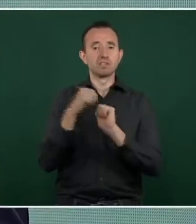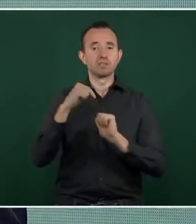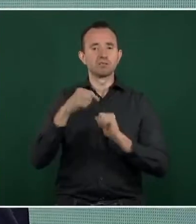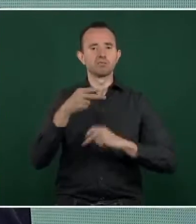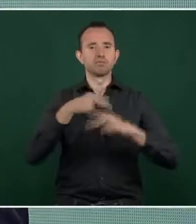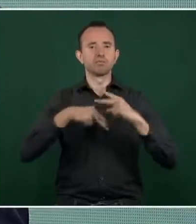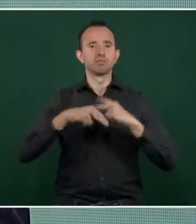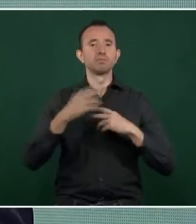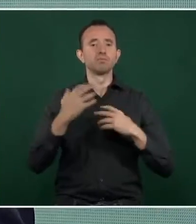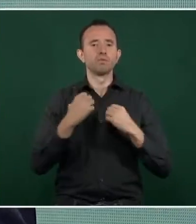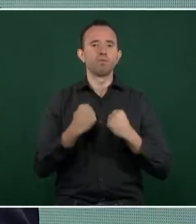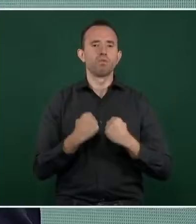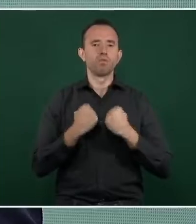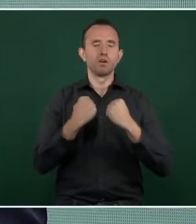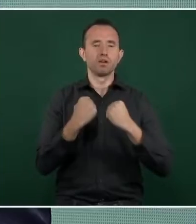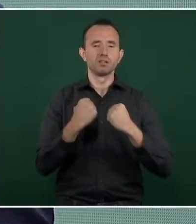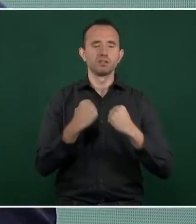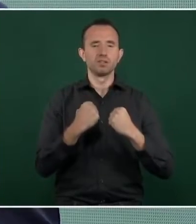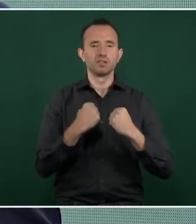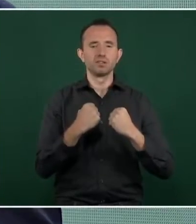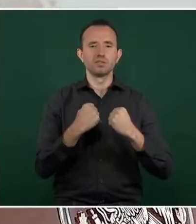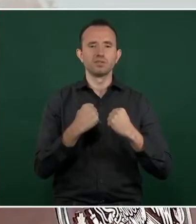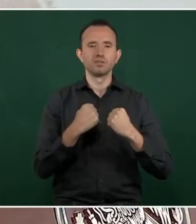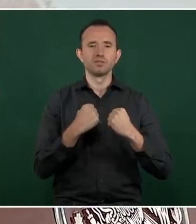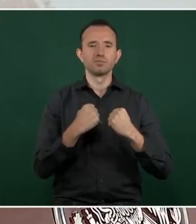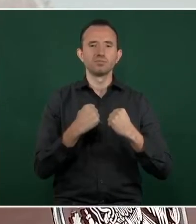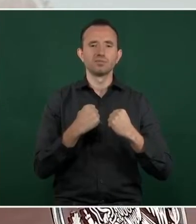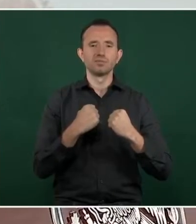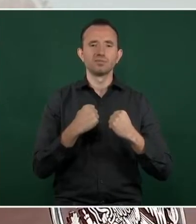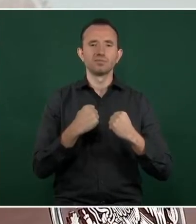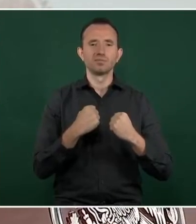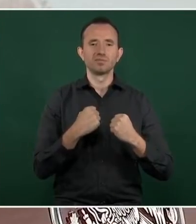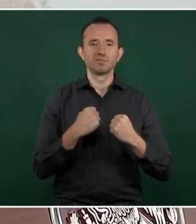Lo que debilita a una institución